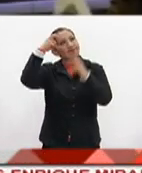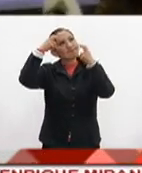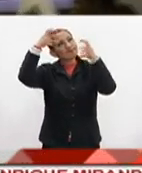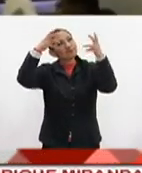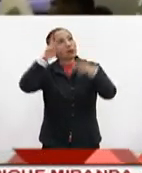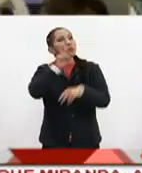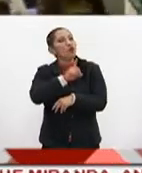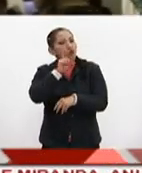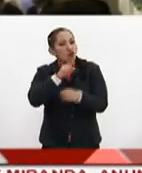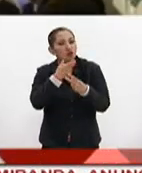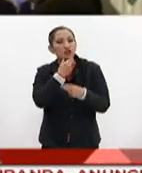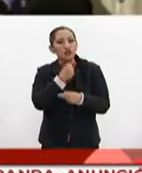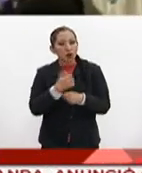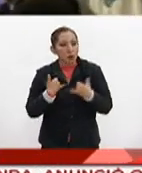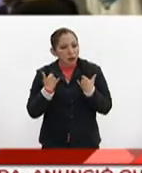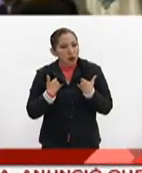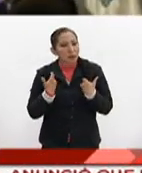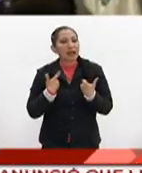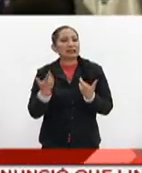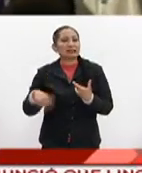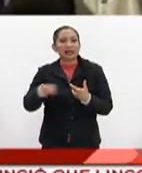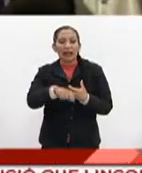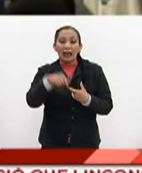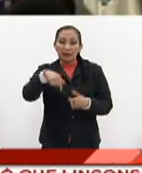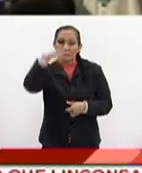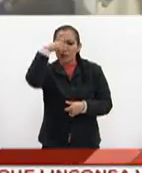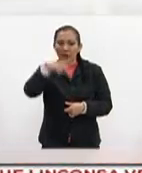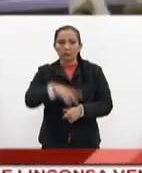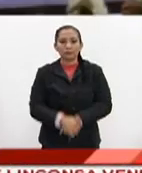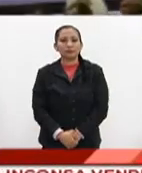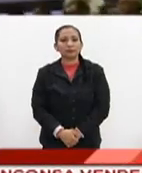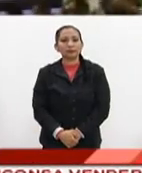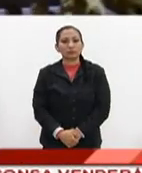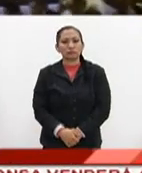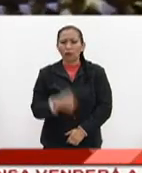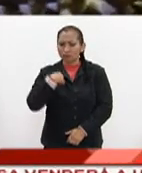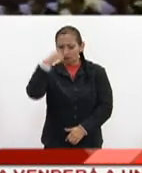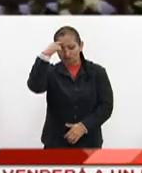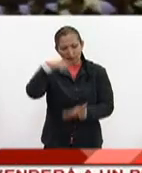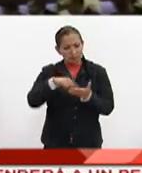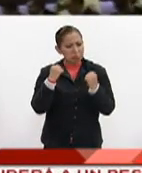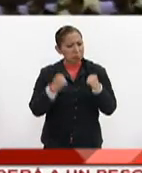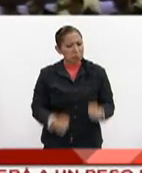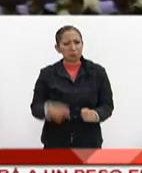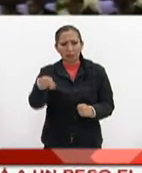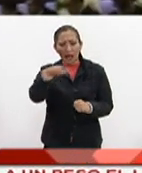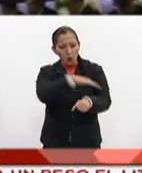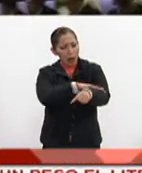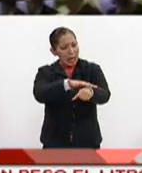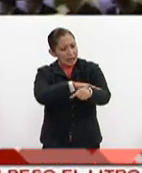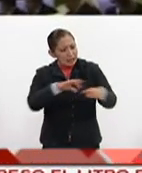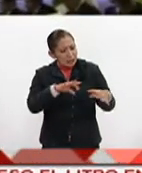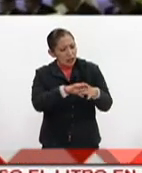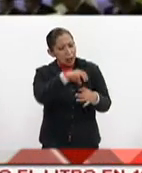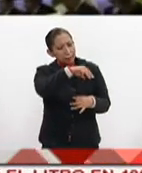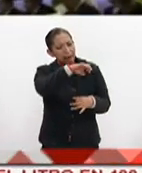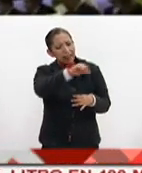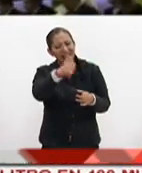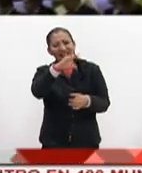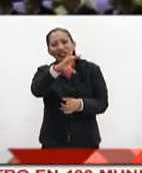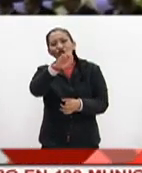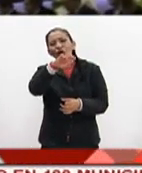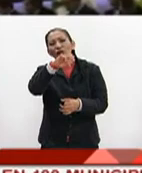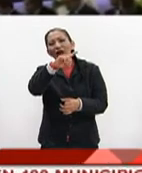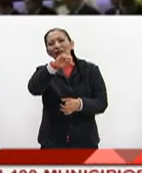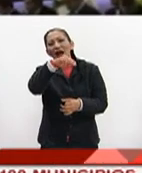de las mujeres, los jóvenes y los hombres de nuestro país. Estoy convencido que la coalición MID Ciudadano